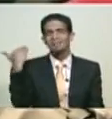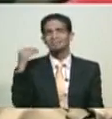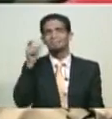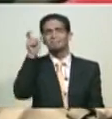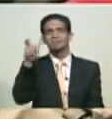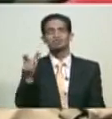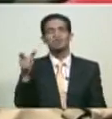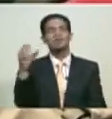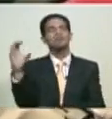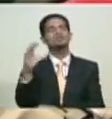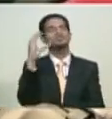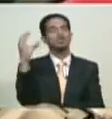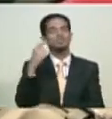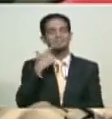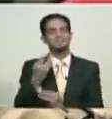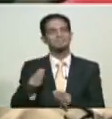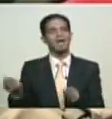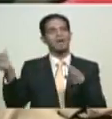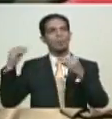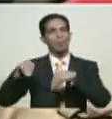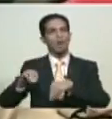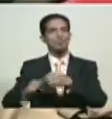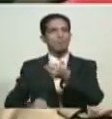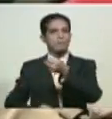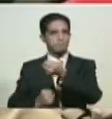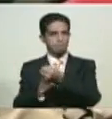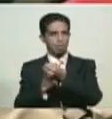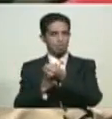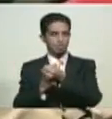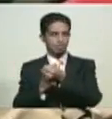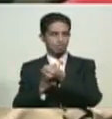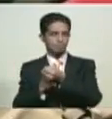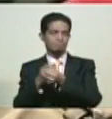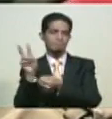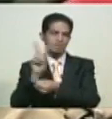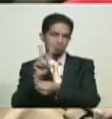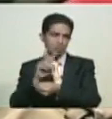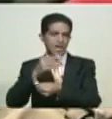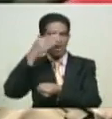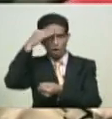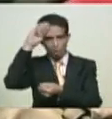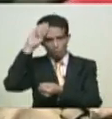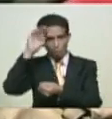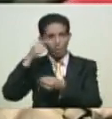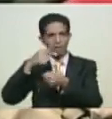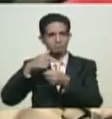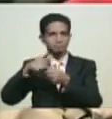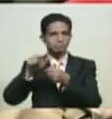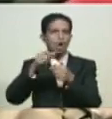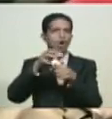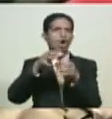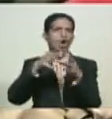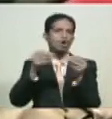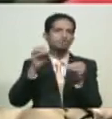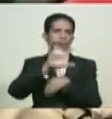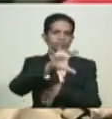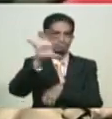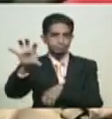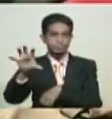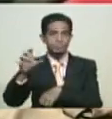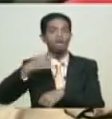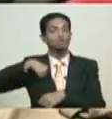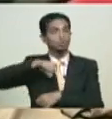un acuerdo de paz por el apoyo de venezuela y de cuba y otros países latinoamericanos en ese proceso empezamos a conocer